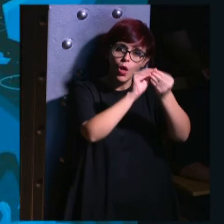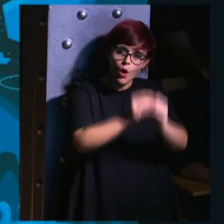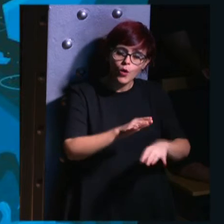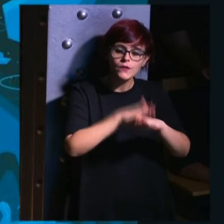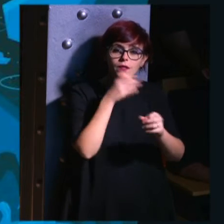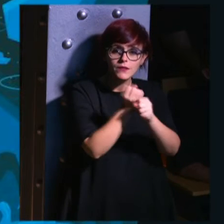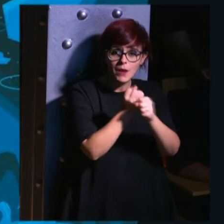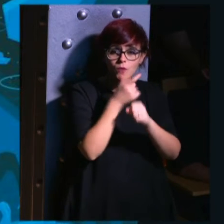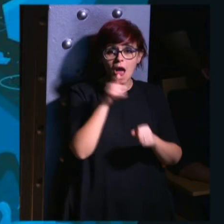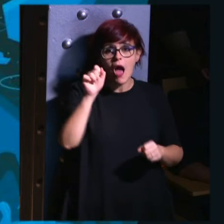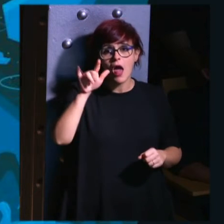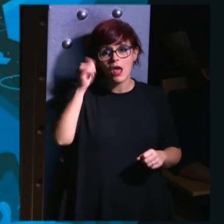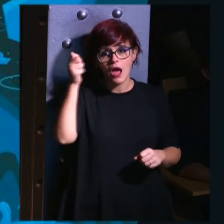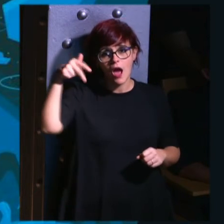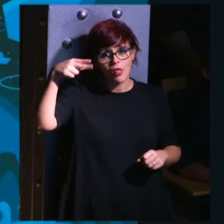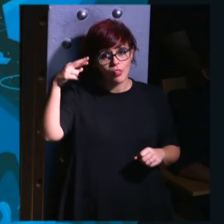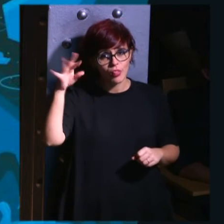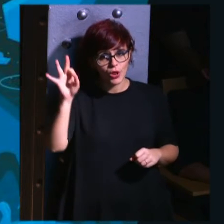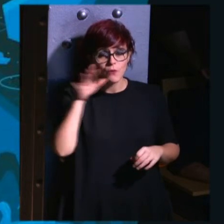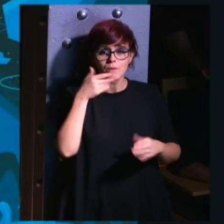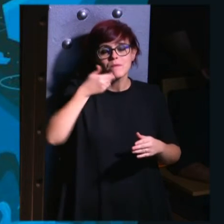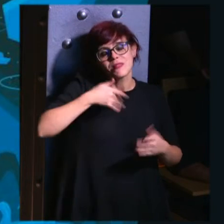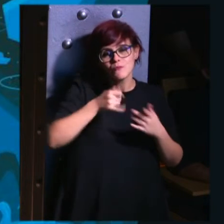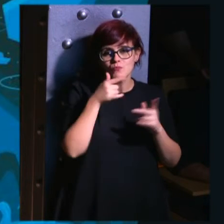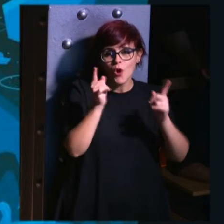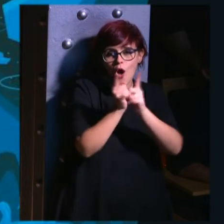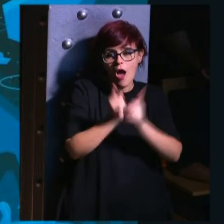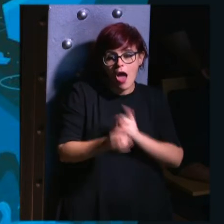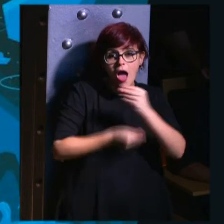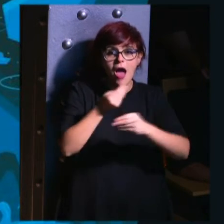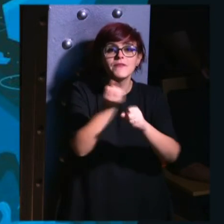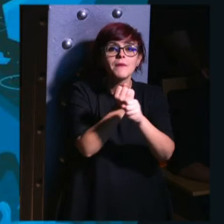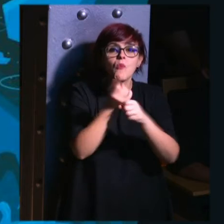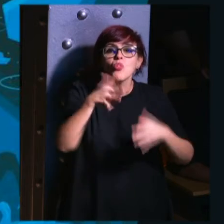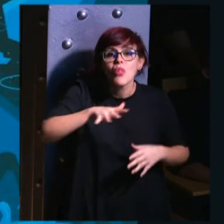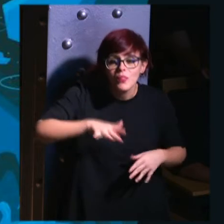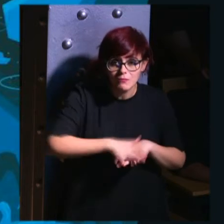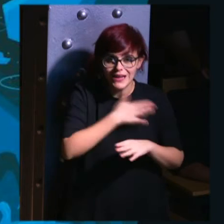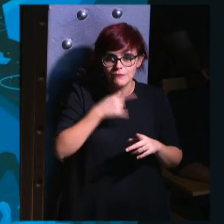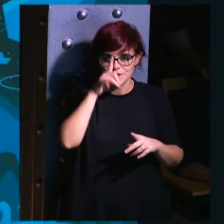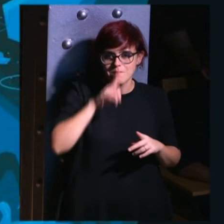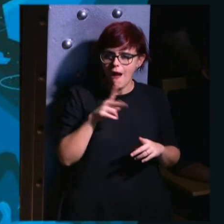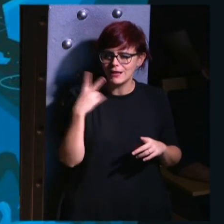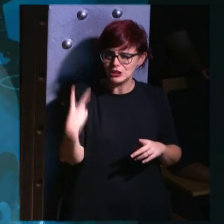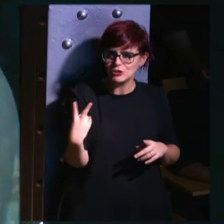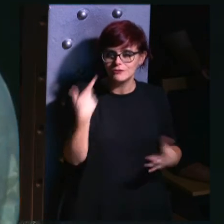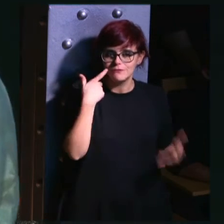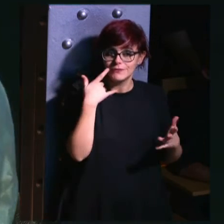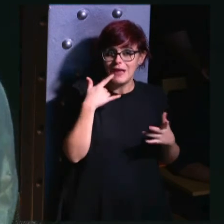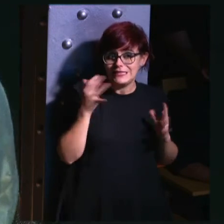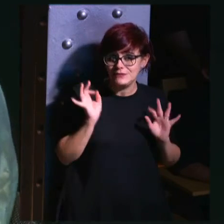Y Alejandro me pidió que os trajera un pequeño aperitivo de las cosas en las que estamos trabajando. Quería mostrar un par de imágenes así muy, muy en